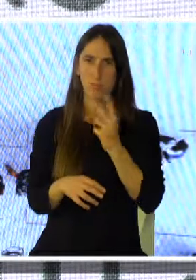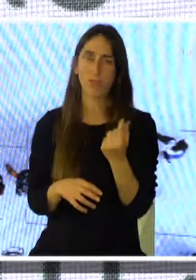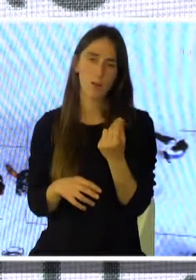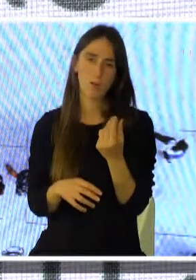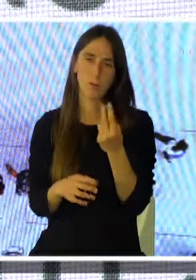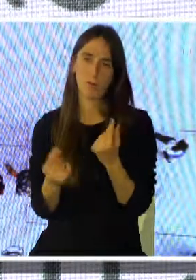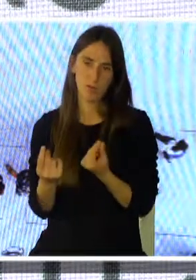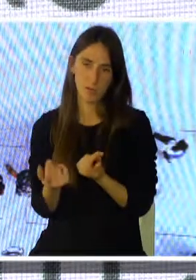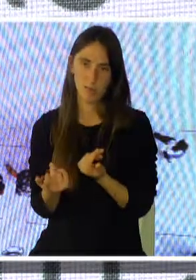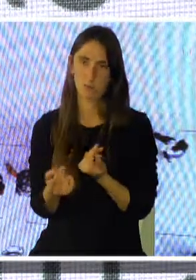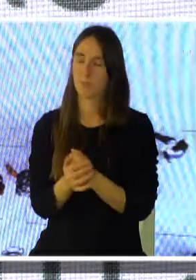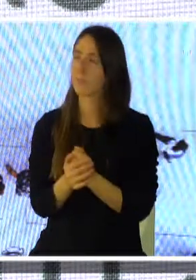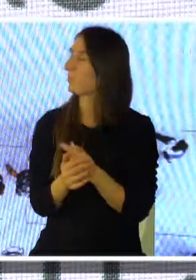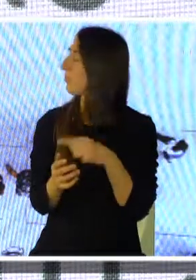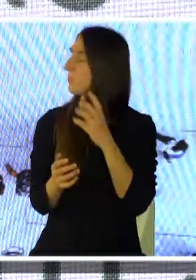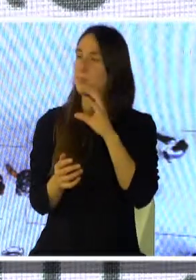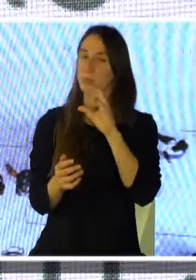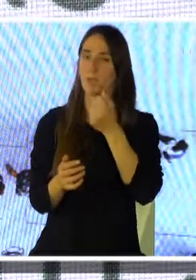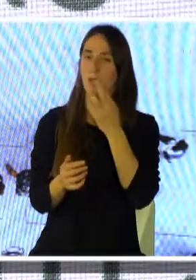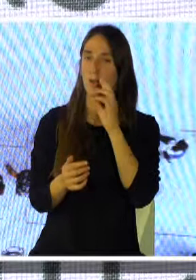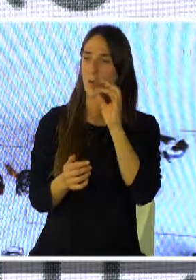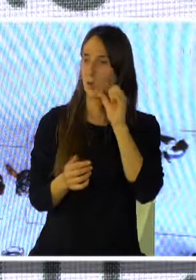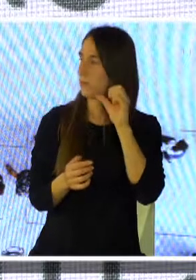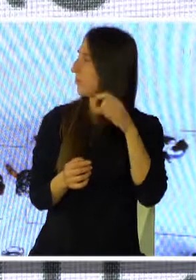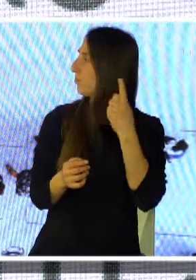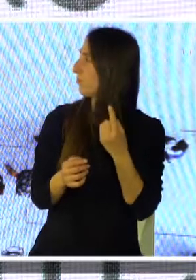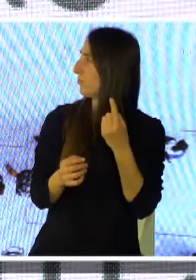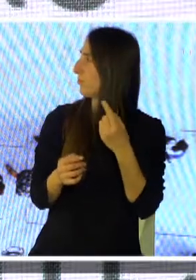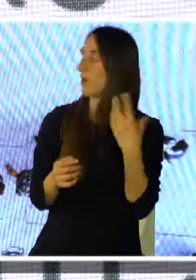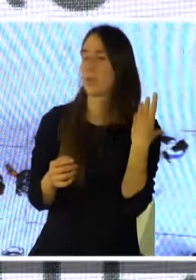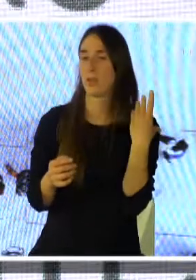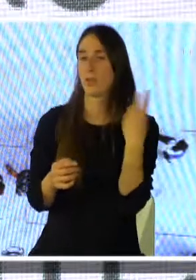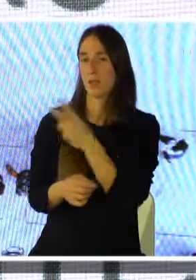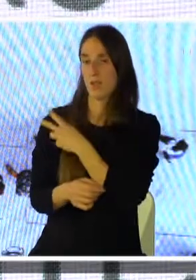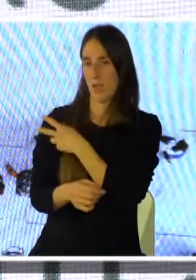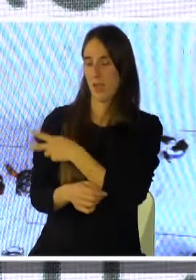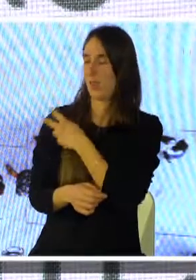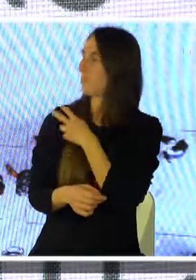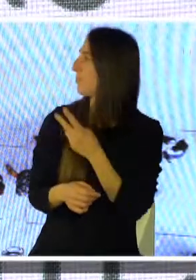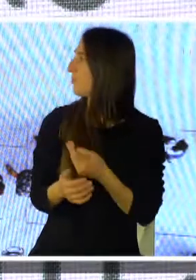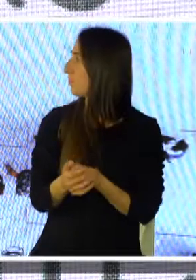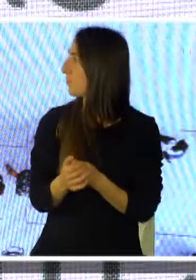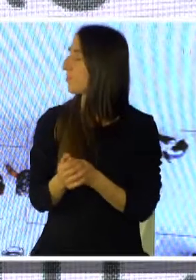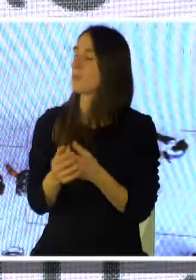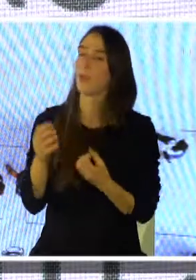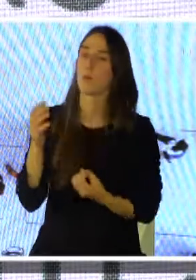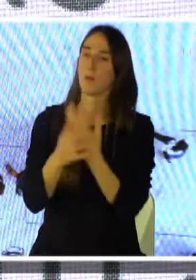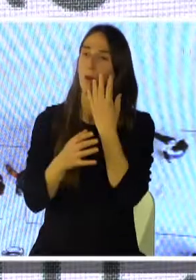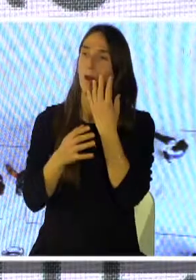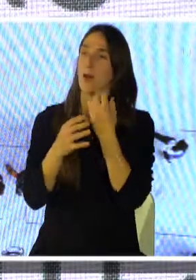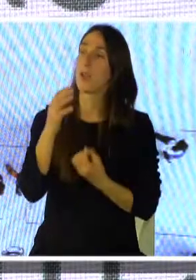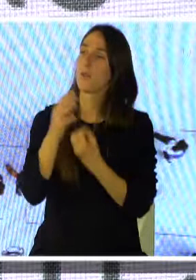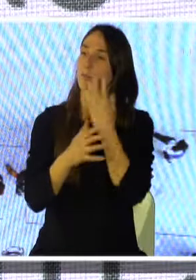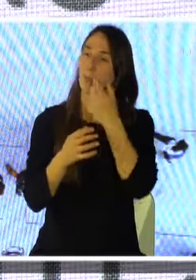y a Carlos Leonczuk, gerente de Tecnología de la Información. Juntos presentarán las estrategias de innovación tecnológicas que